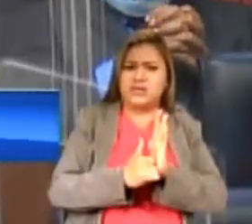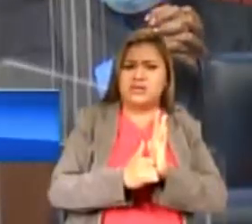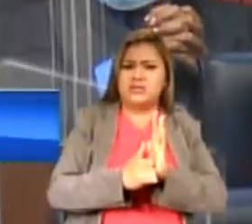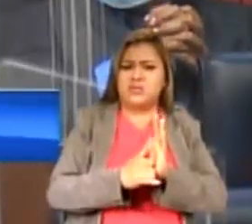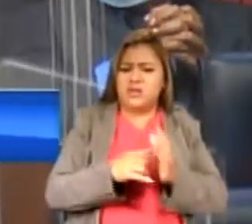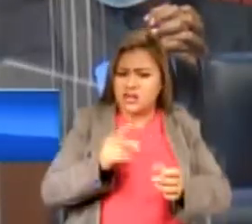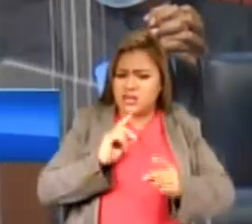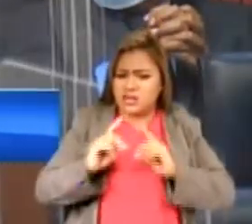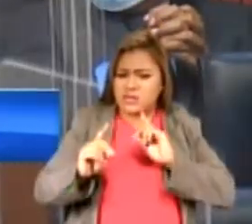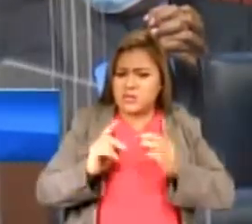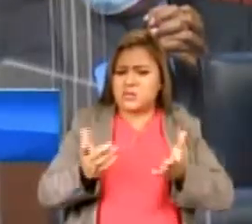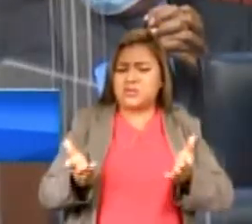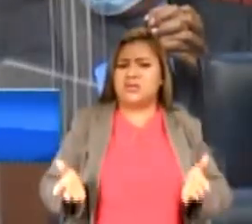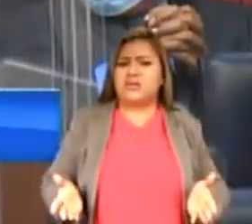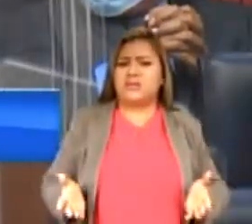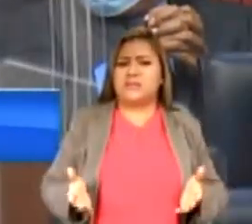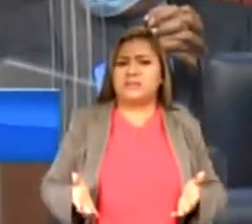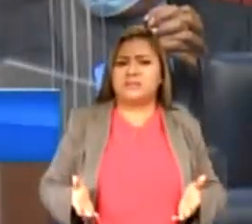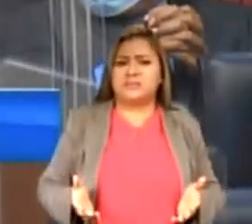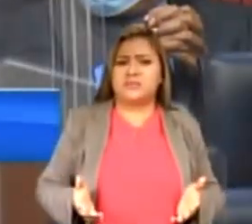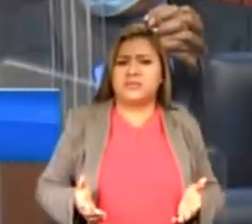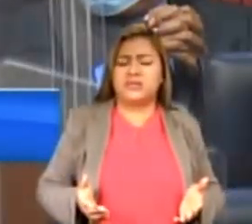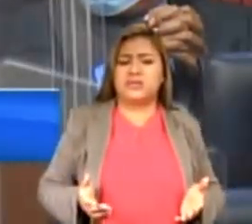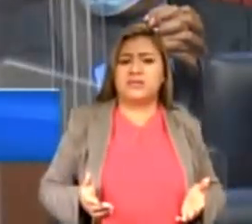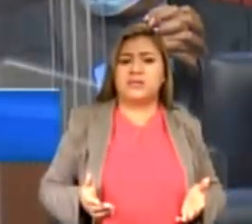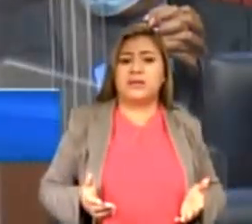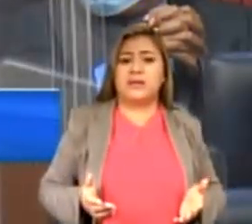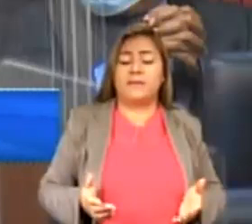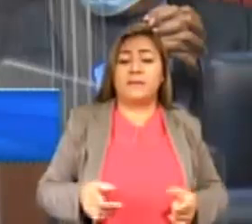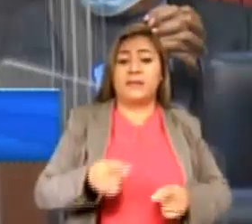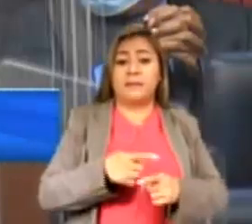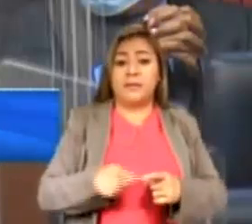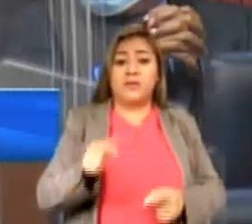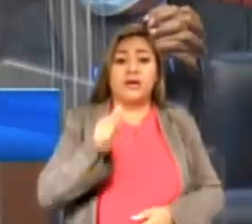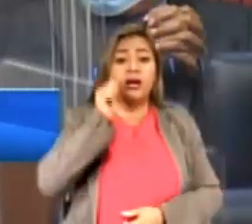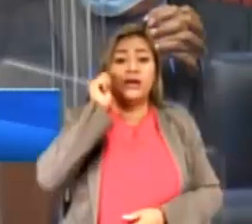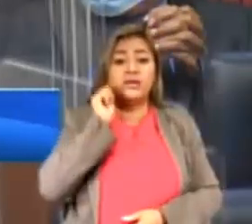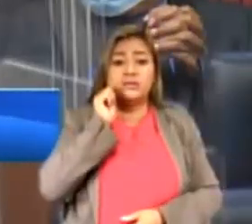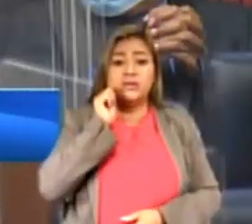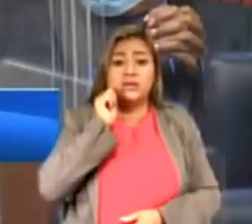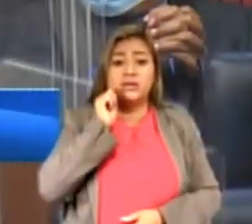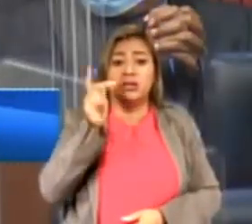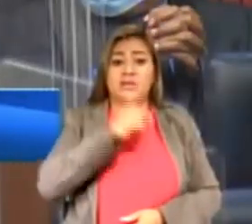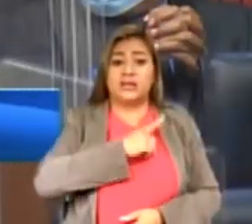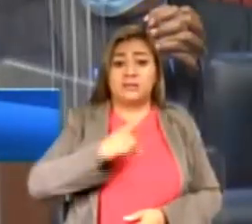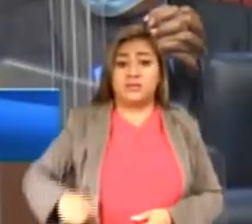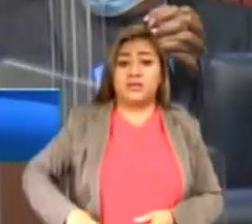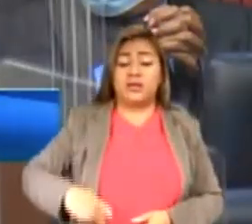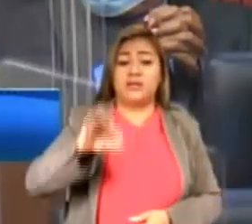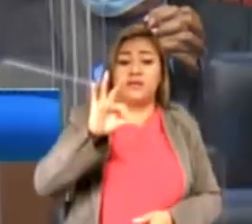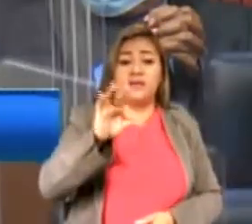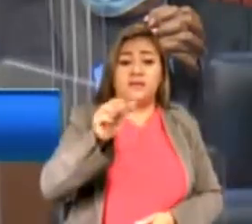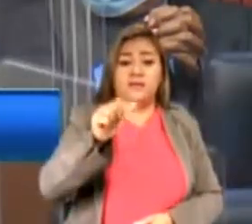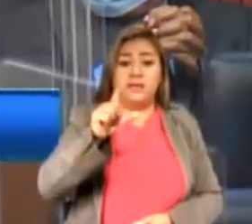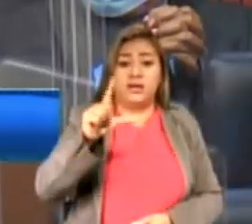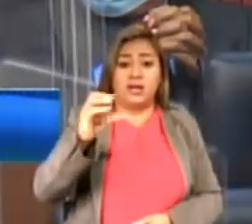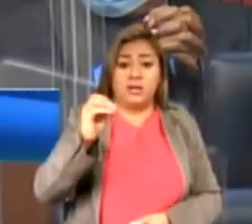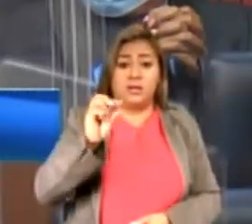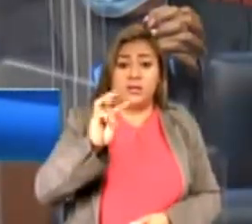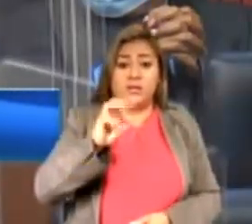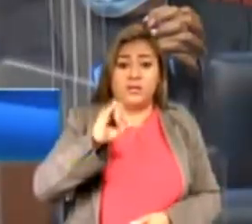no lo llaman, a Ira Moines no lo llaman, pero ayer Miguel Fanovich lo dijo. Los préstamos